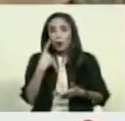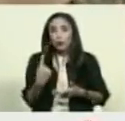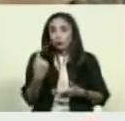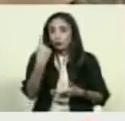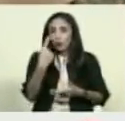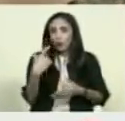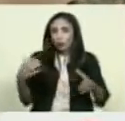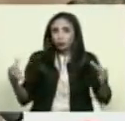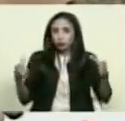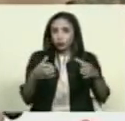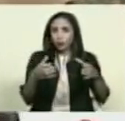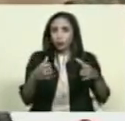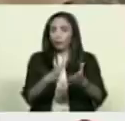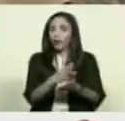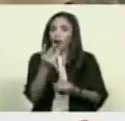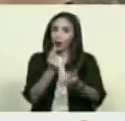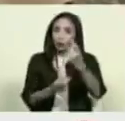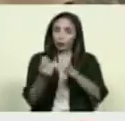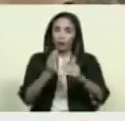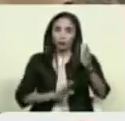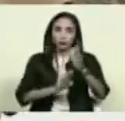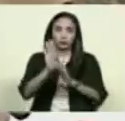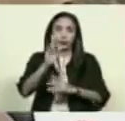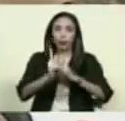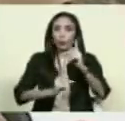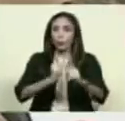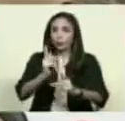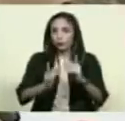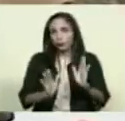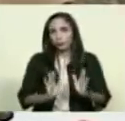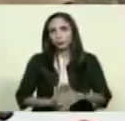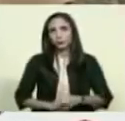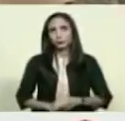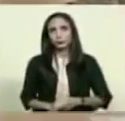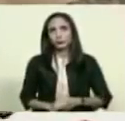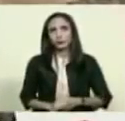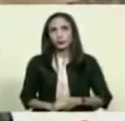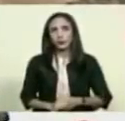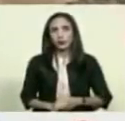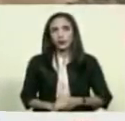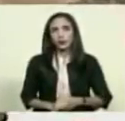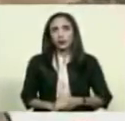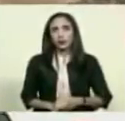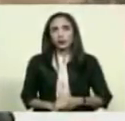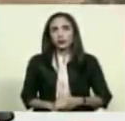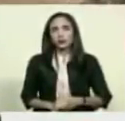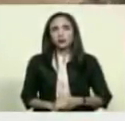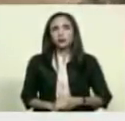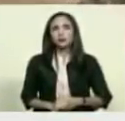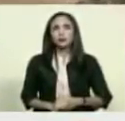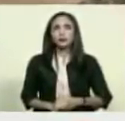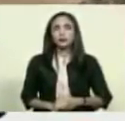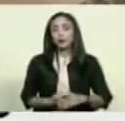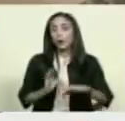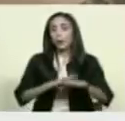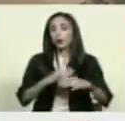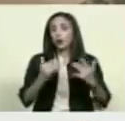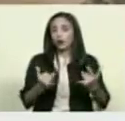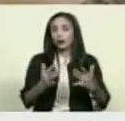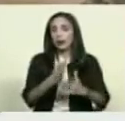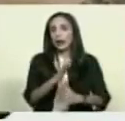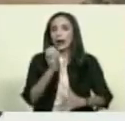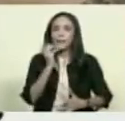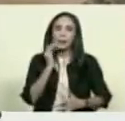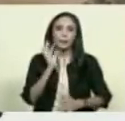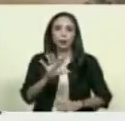que apalanque la nueva economía productiva. Porque si algo tenemos que aprovechar de las dificultades que estamos atravesando, es la